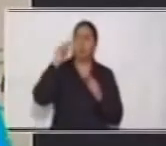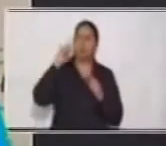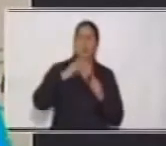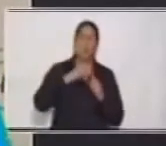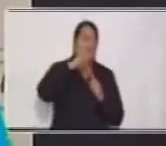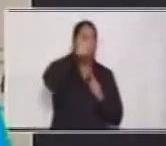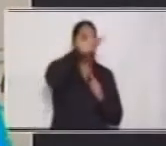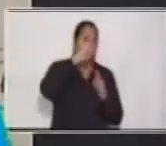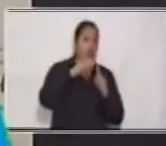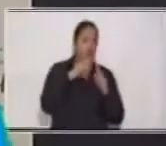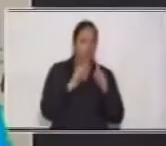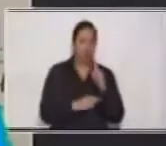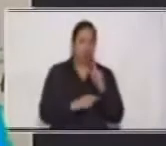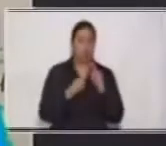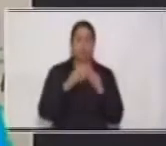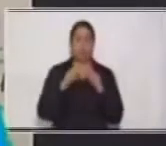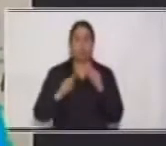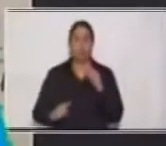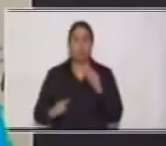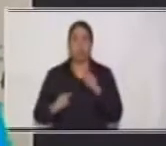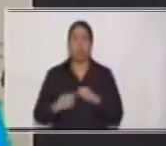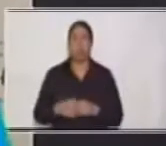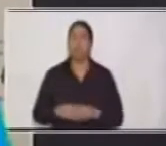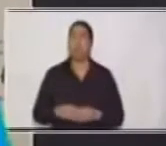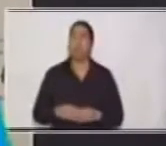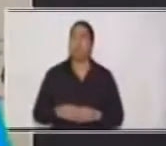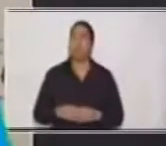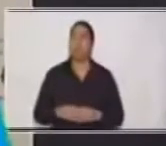cuadrito, vamos a hacer así.